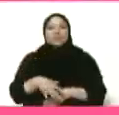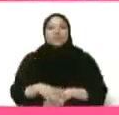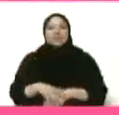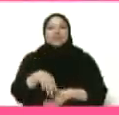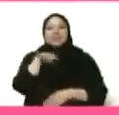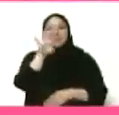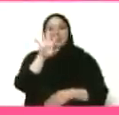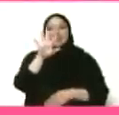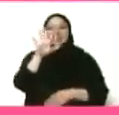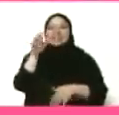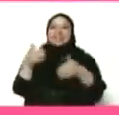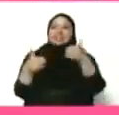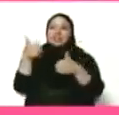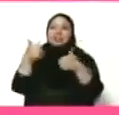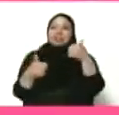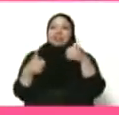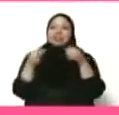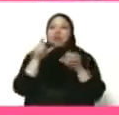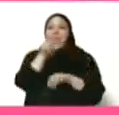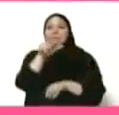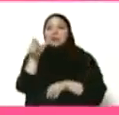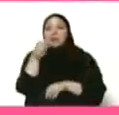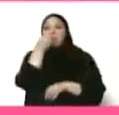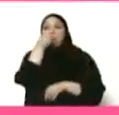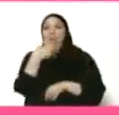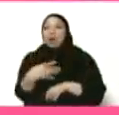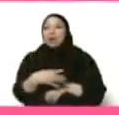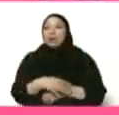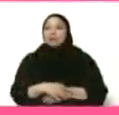5 o 6 candidatos. Con gente muy buena.